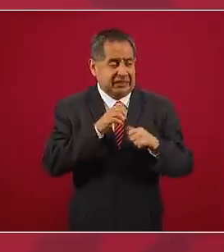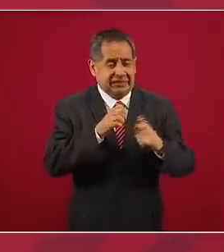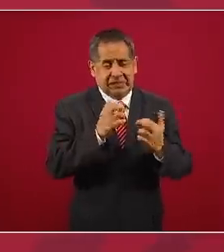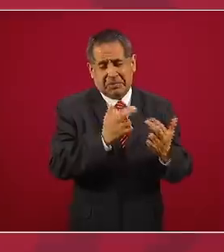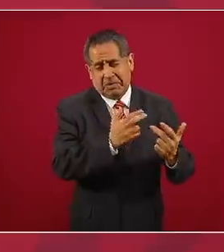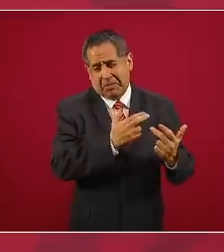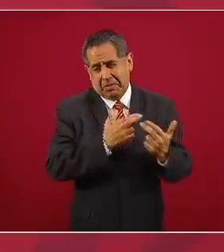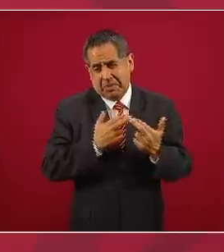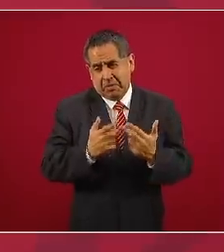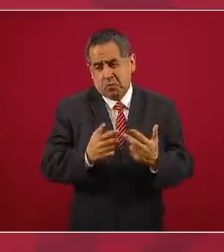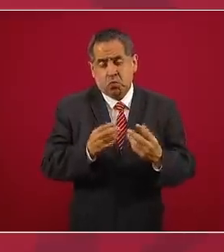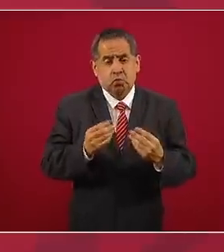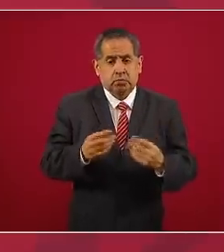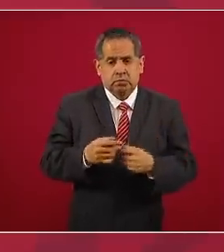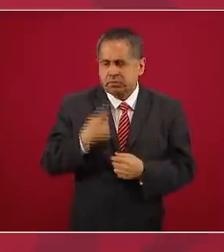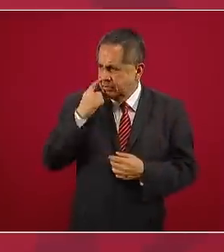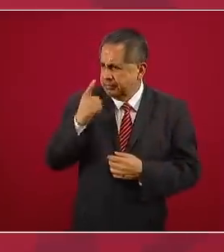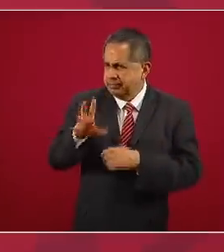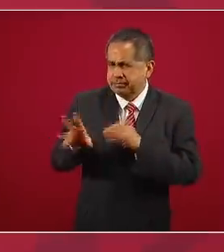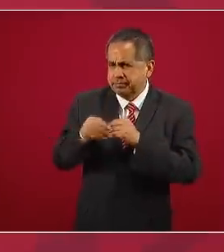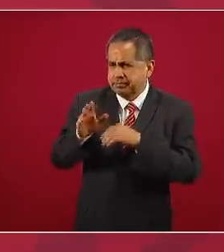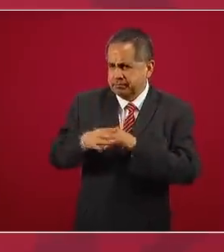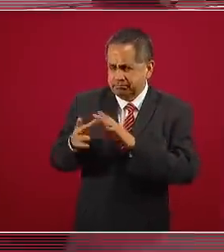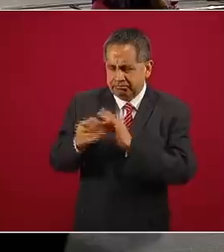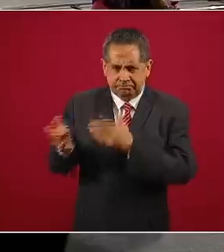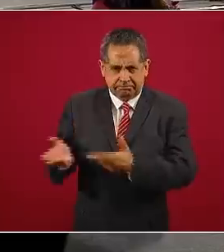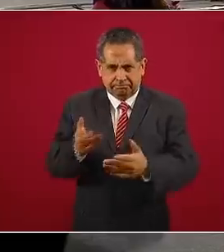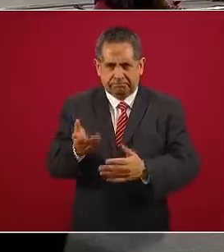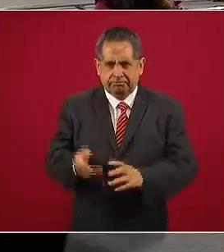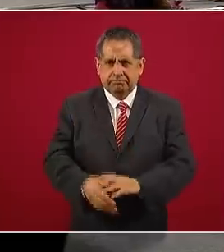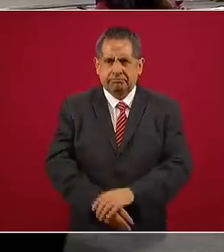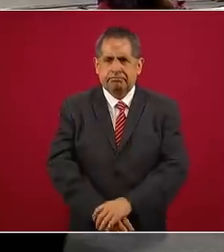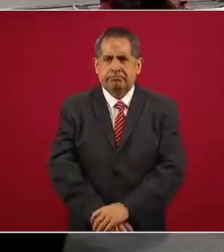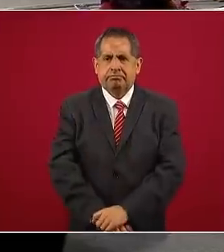no sé si puedes agregar algo así